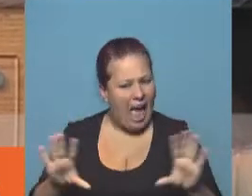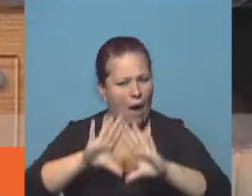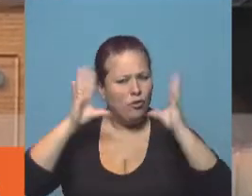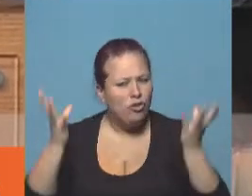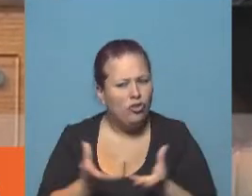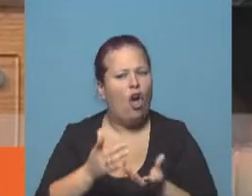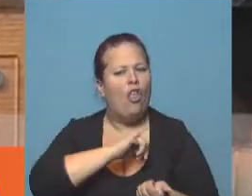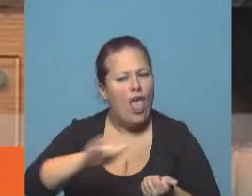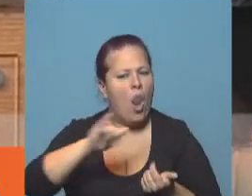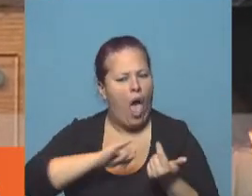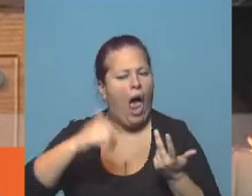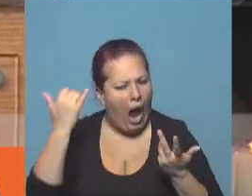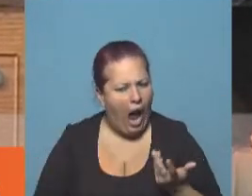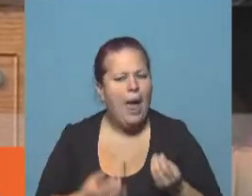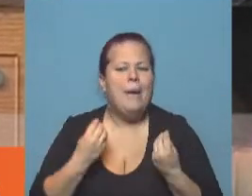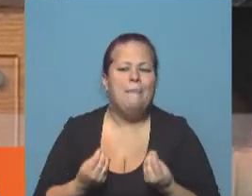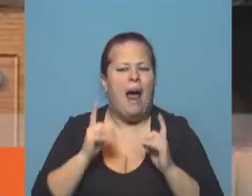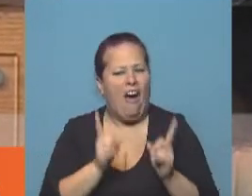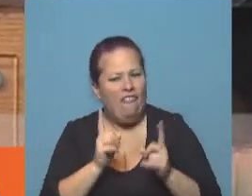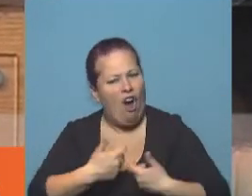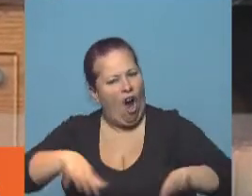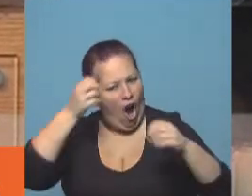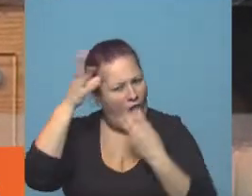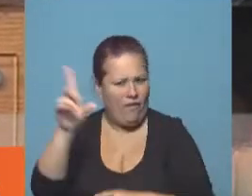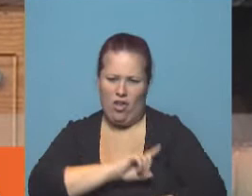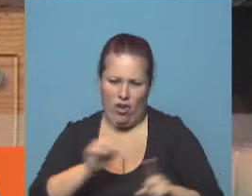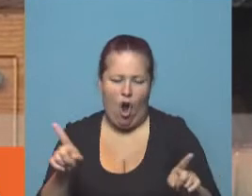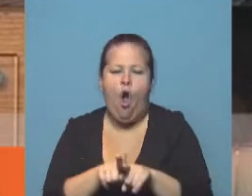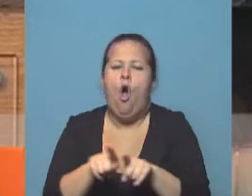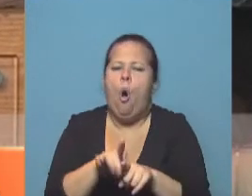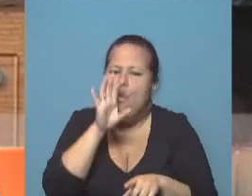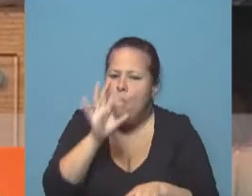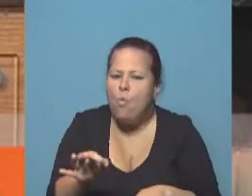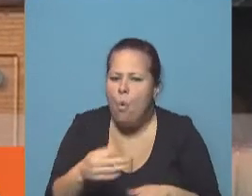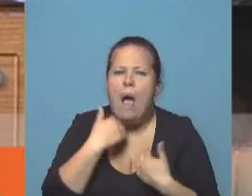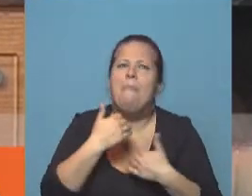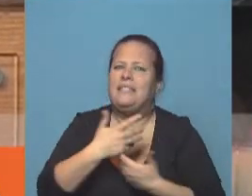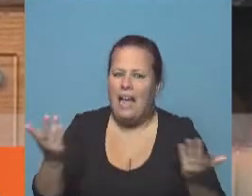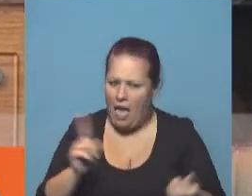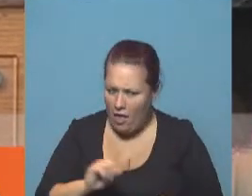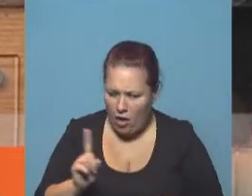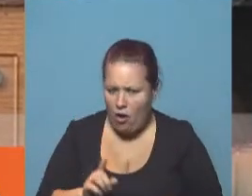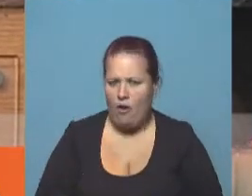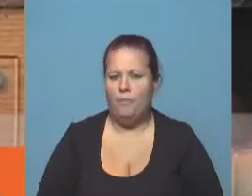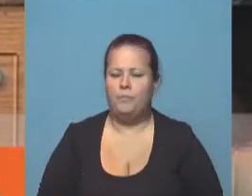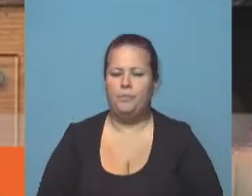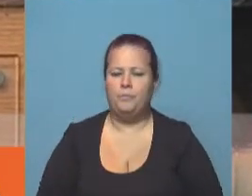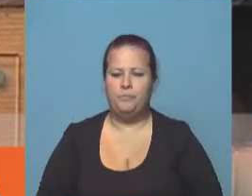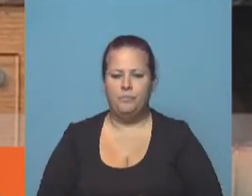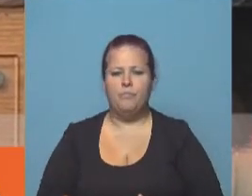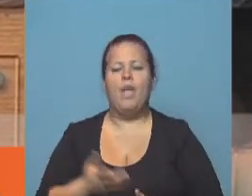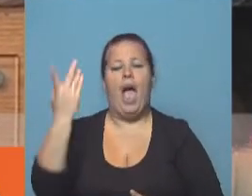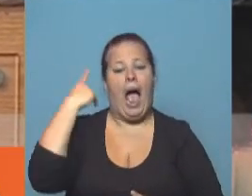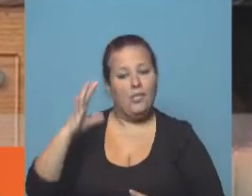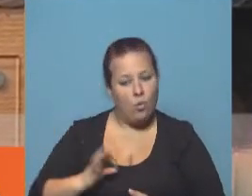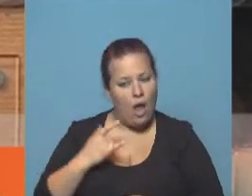fue denunciado, como para que permanezca en el olvido, como si nunca nada hubiera pasado. Dijimos hace un